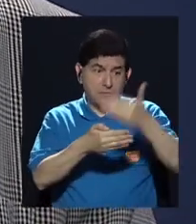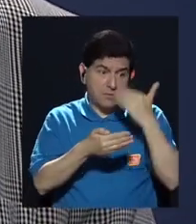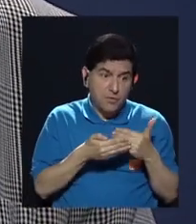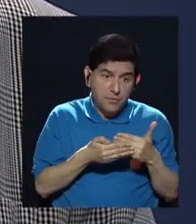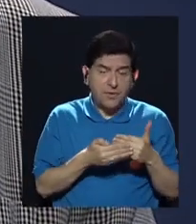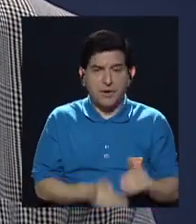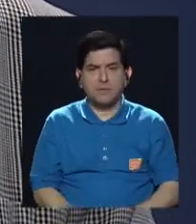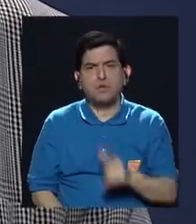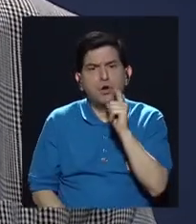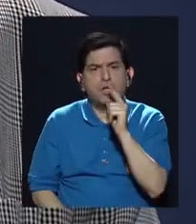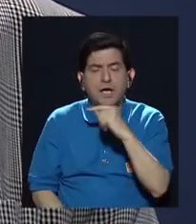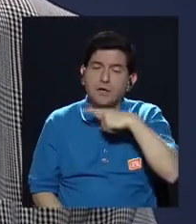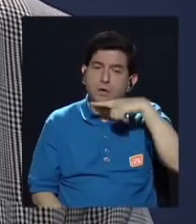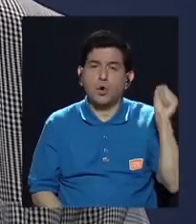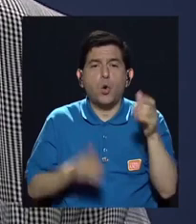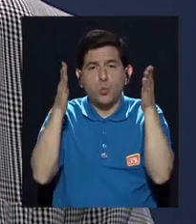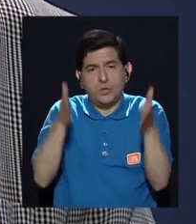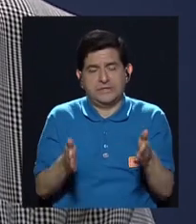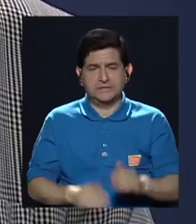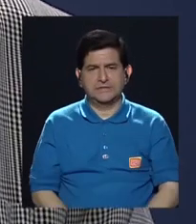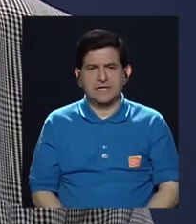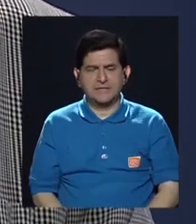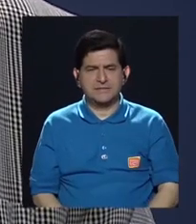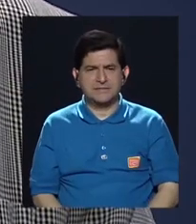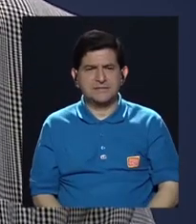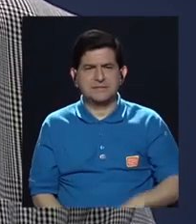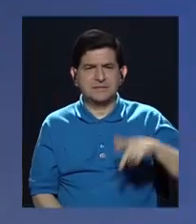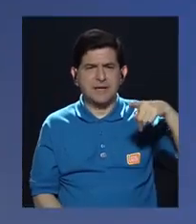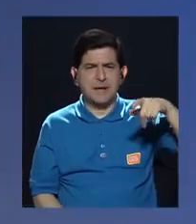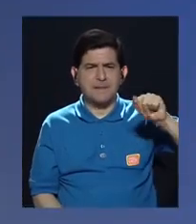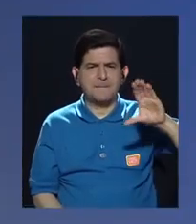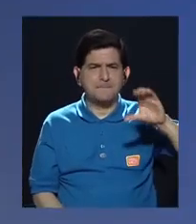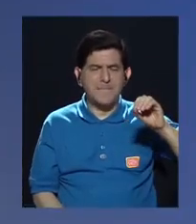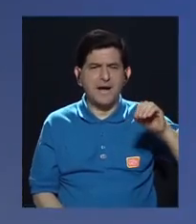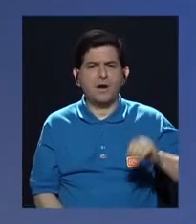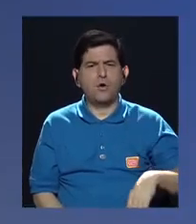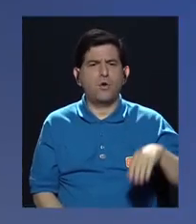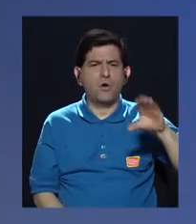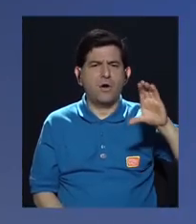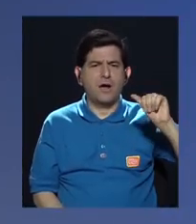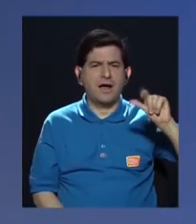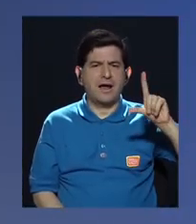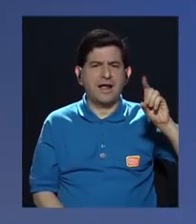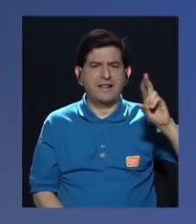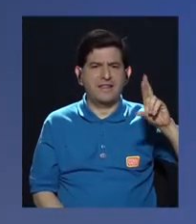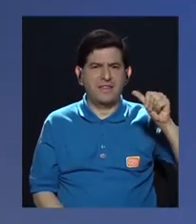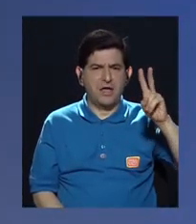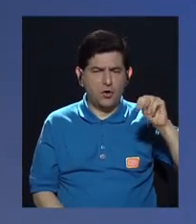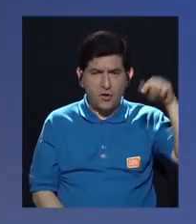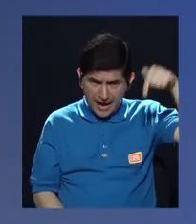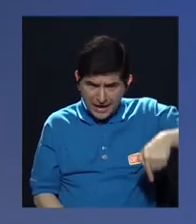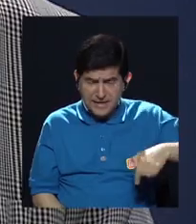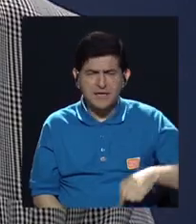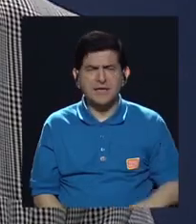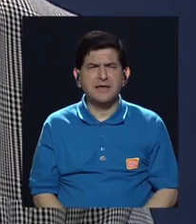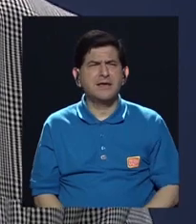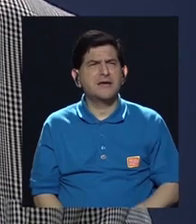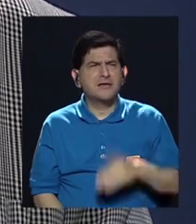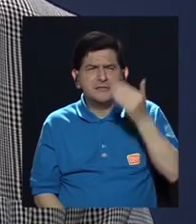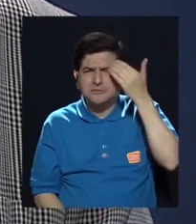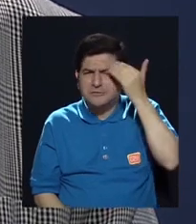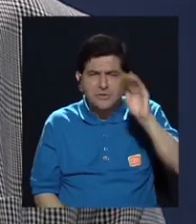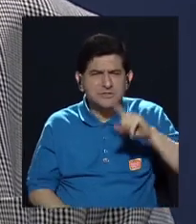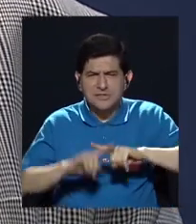luchado eran los comunistas. ¿Sí quedaba Paco Calderón en el país? Estaba en el país, no sé, pero en